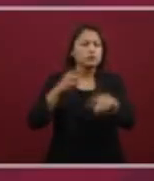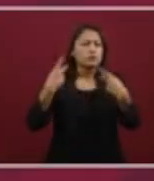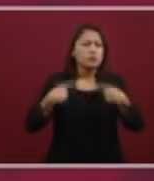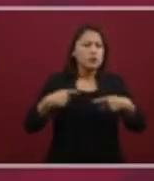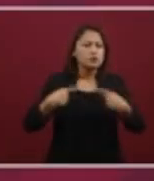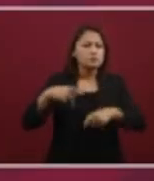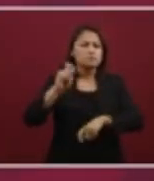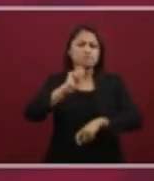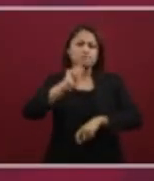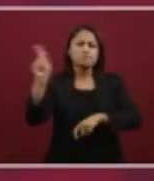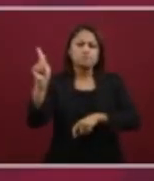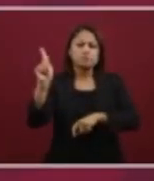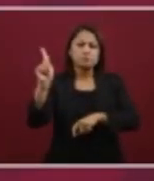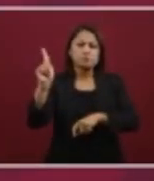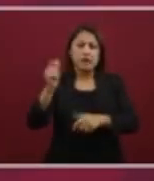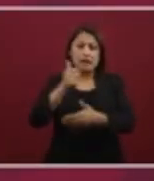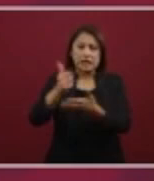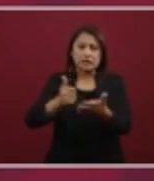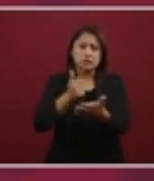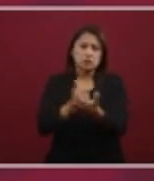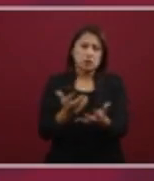solo en las grandes ciudades,